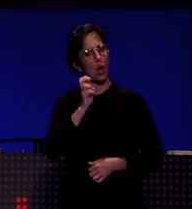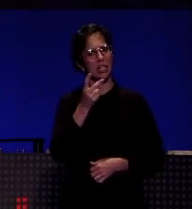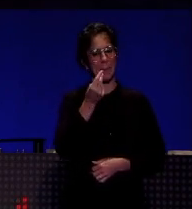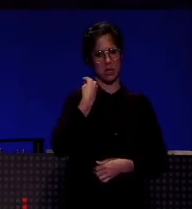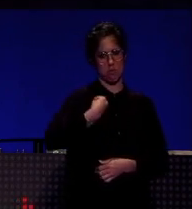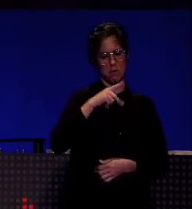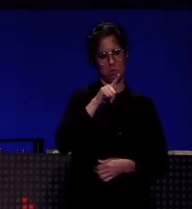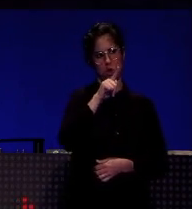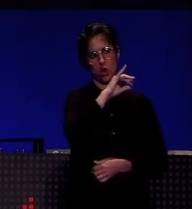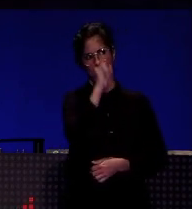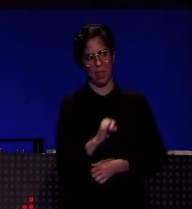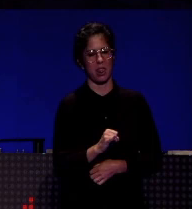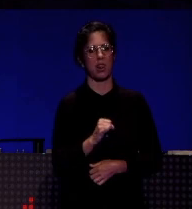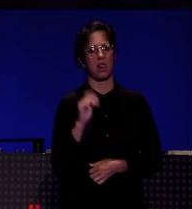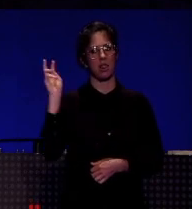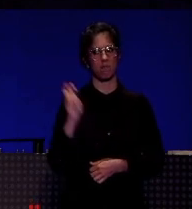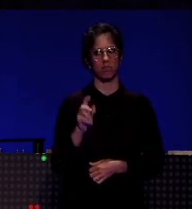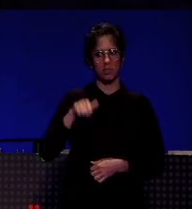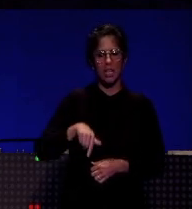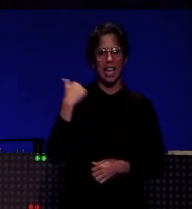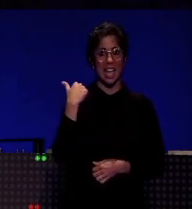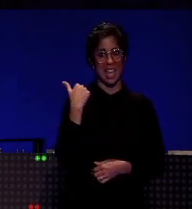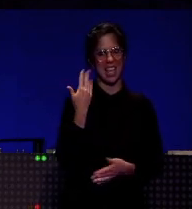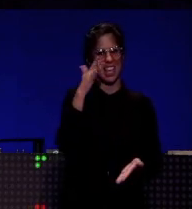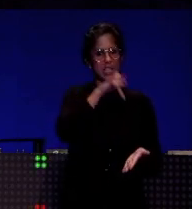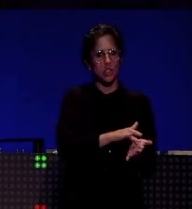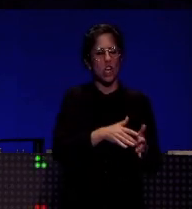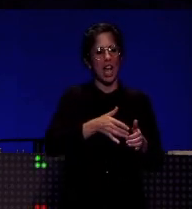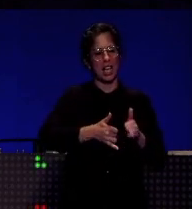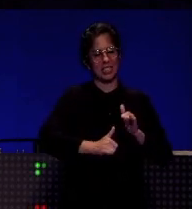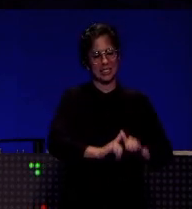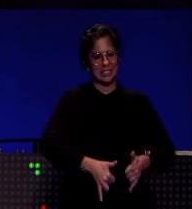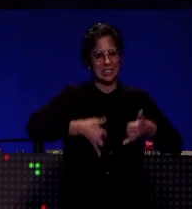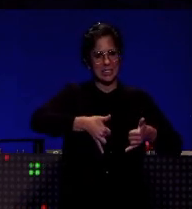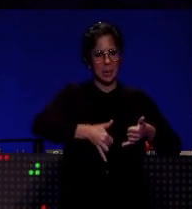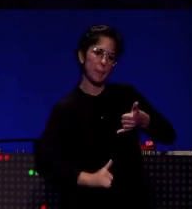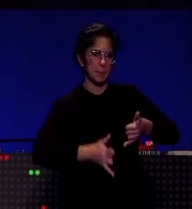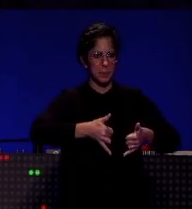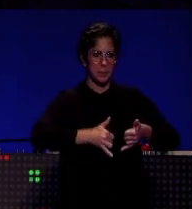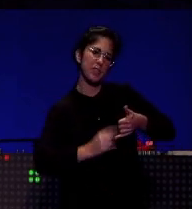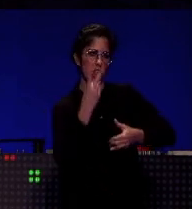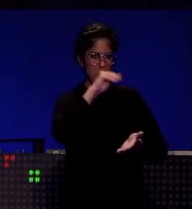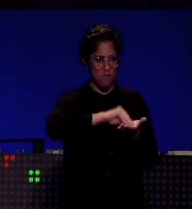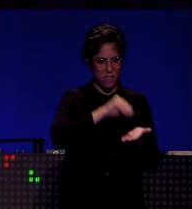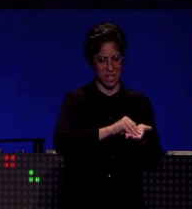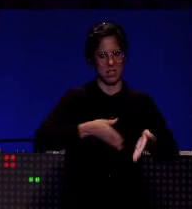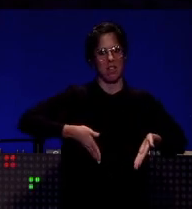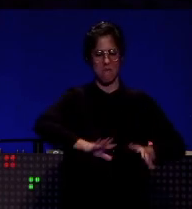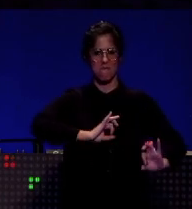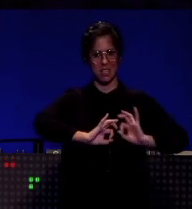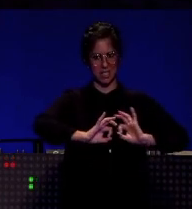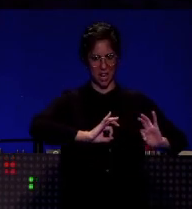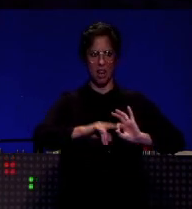capaz de sobrevivir sobrevivir a dos roturas de tacones sobre la pasarela alguien que recién